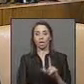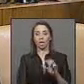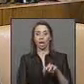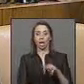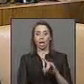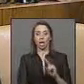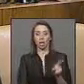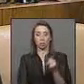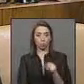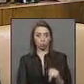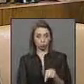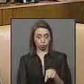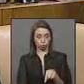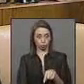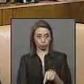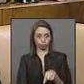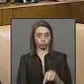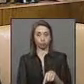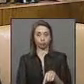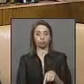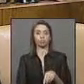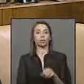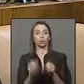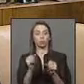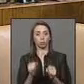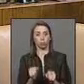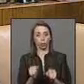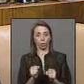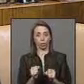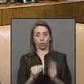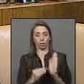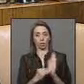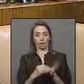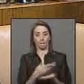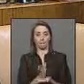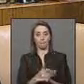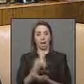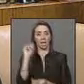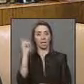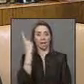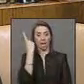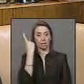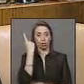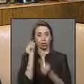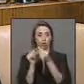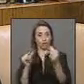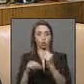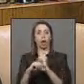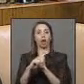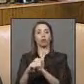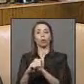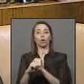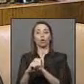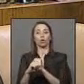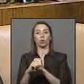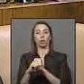Lemus, para que se pueda contemplar dentro del Plan Nacional contra la